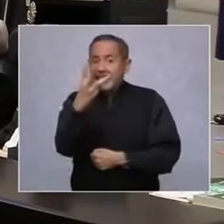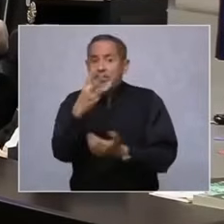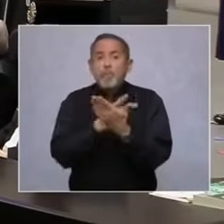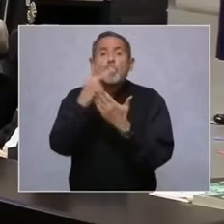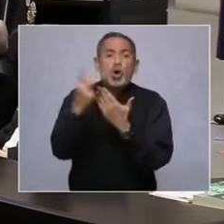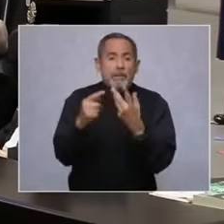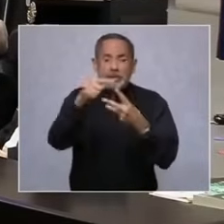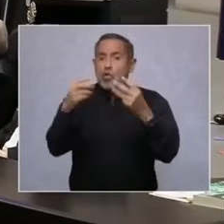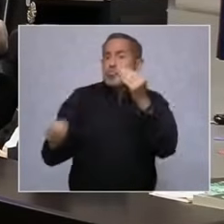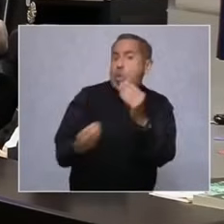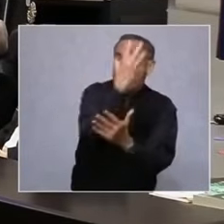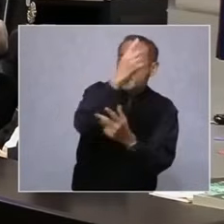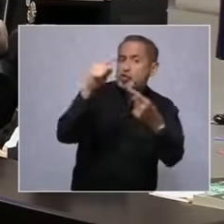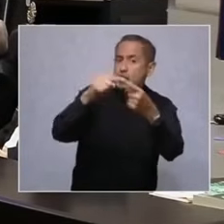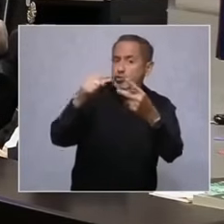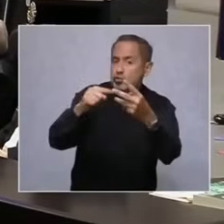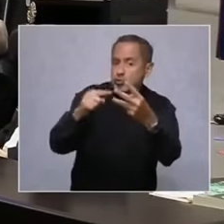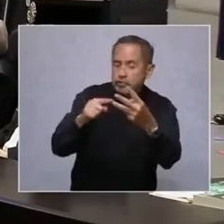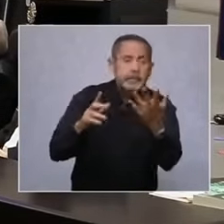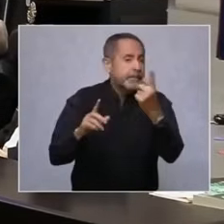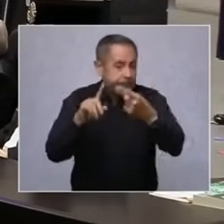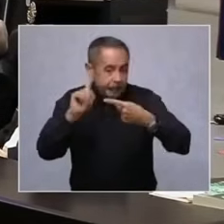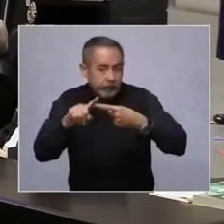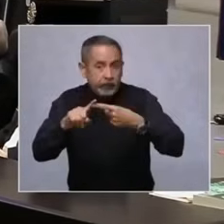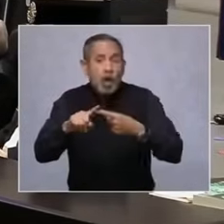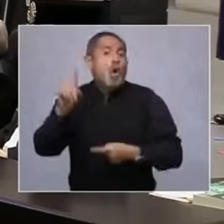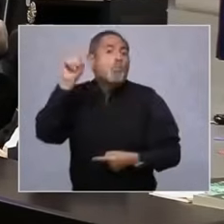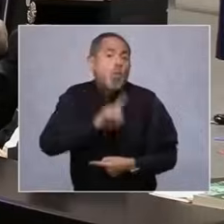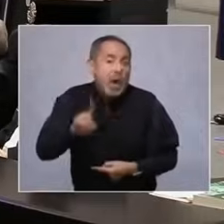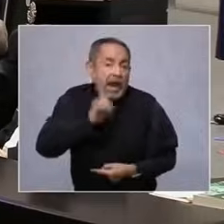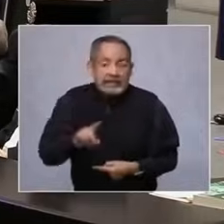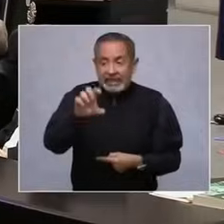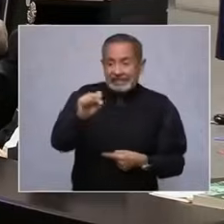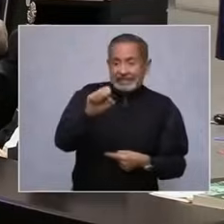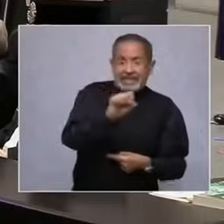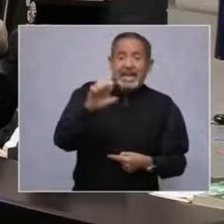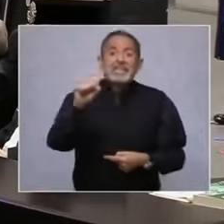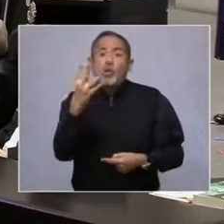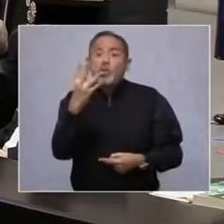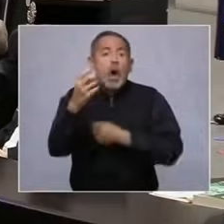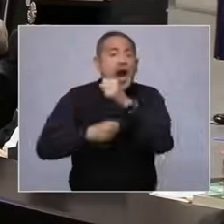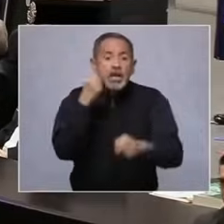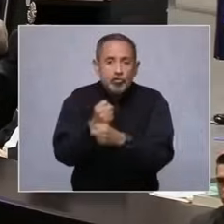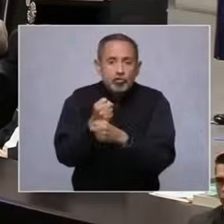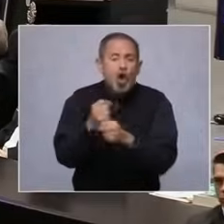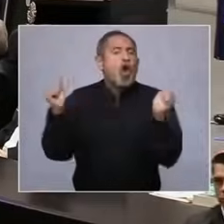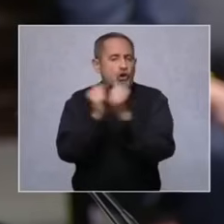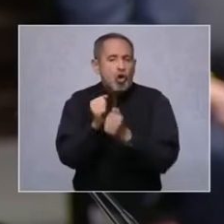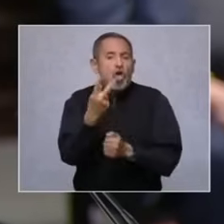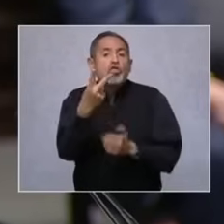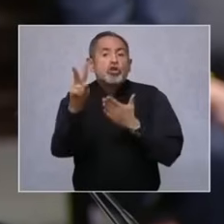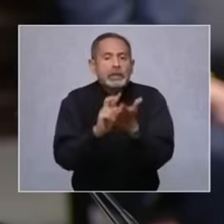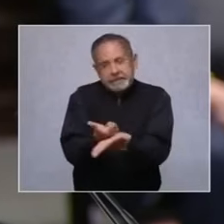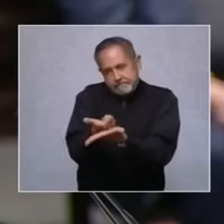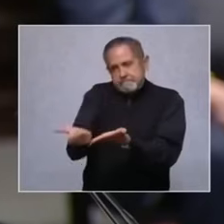de bienestar nuevos. Todas las mujeres de 60 a 64 años tendrán un apoyo bimestral